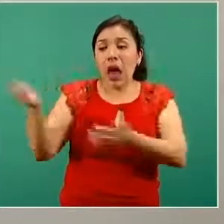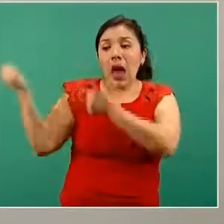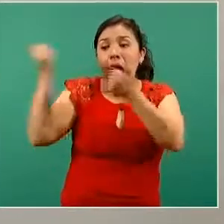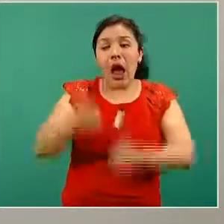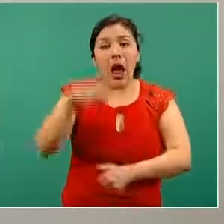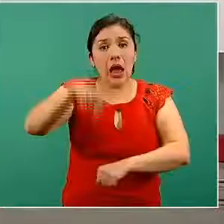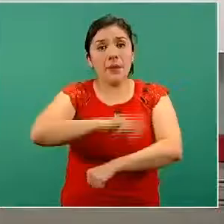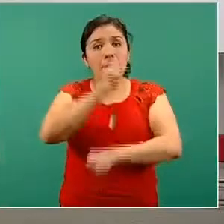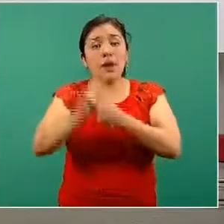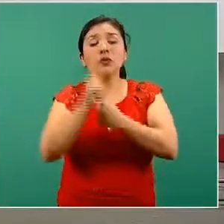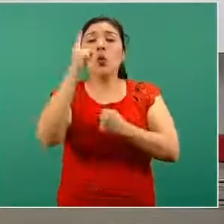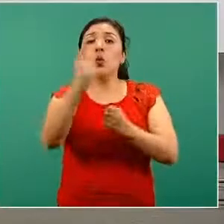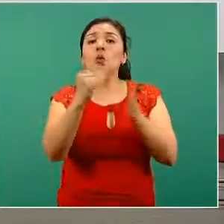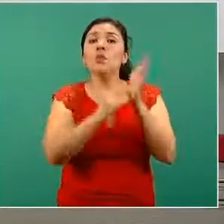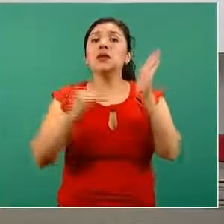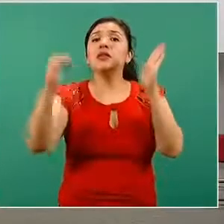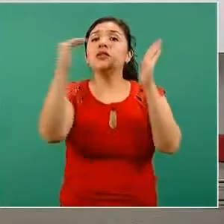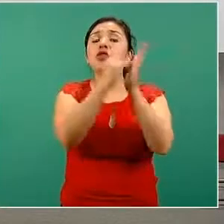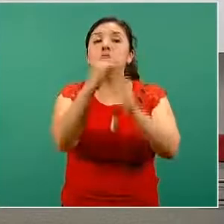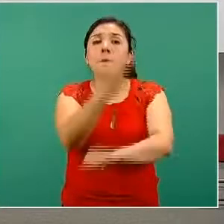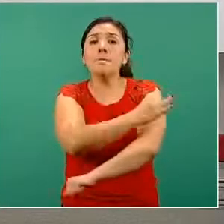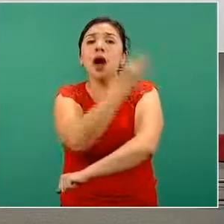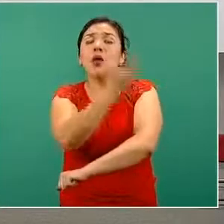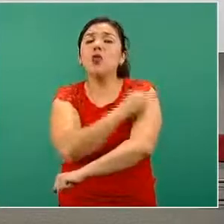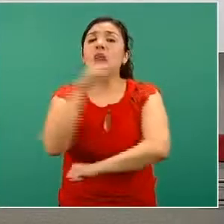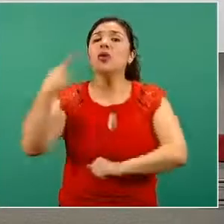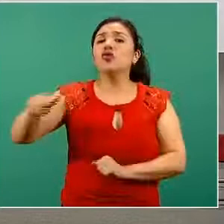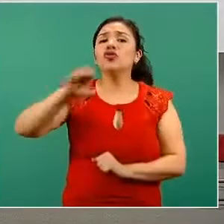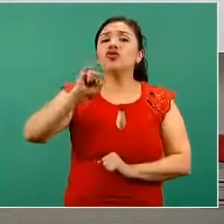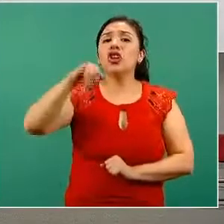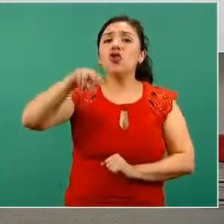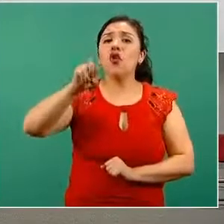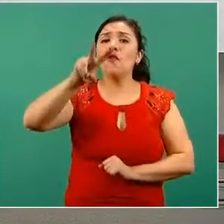país 1 millón de dosis de la vacuna Sinovac.